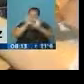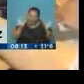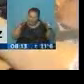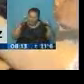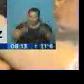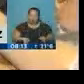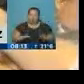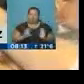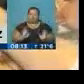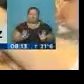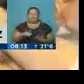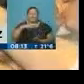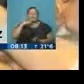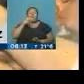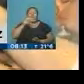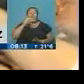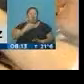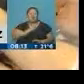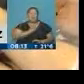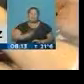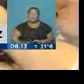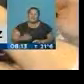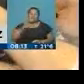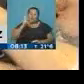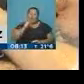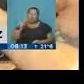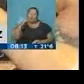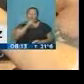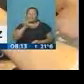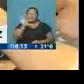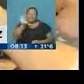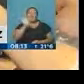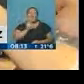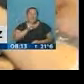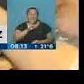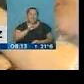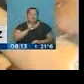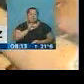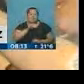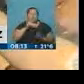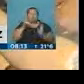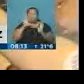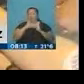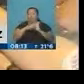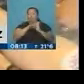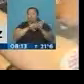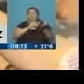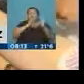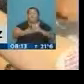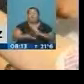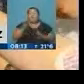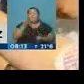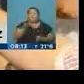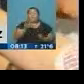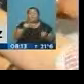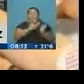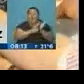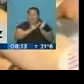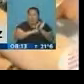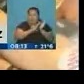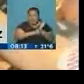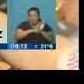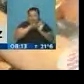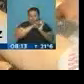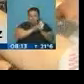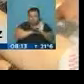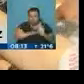contundente. Banoli es un presidente del Banco Central elegido en las condiciones y en las formas exigidas por la reglamentación y la